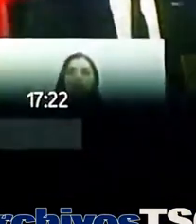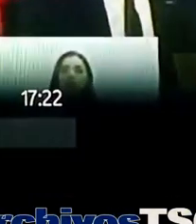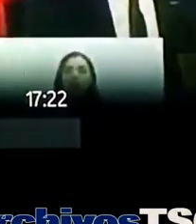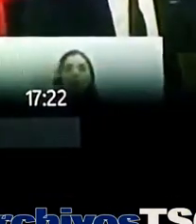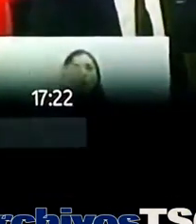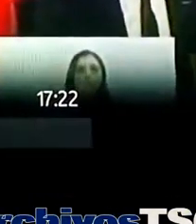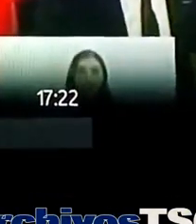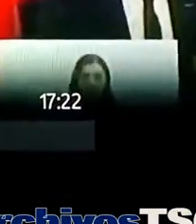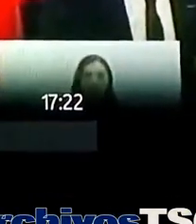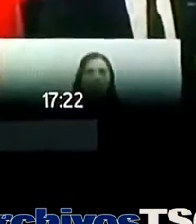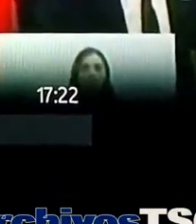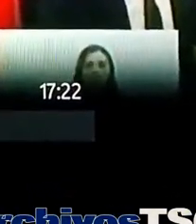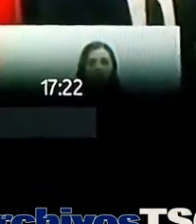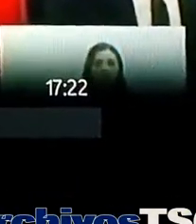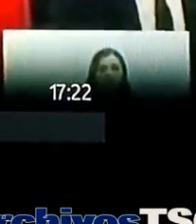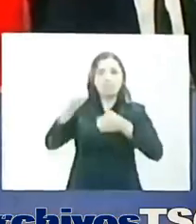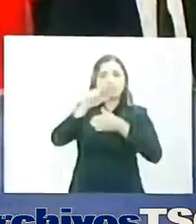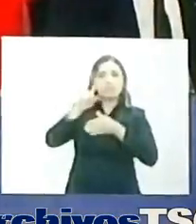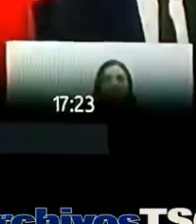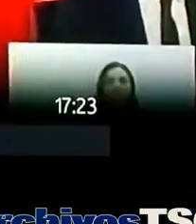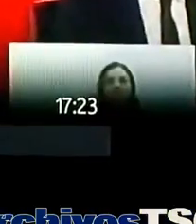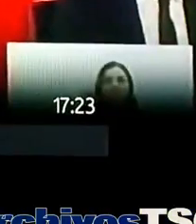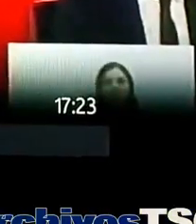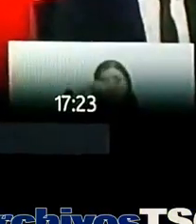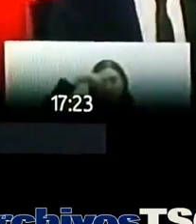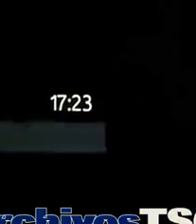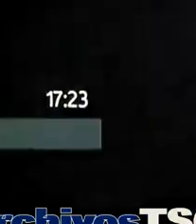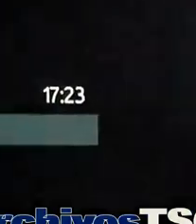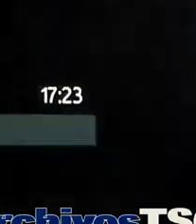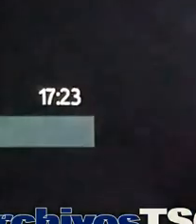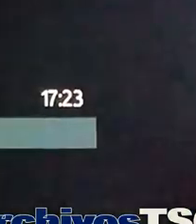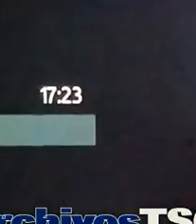el trabajo del Tribunal Supremo Electoral.